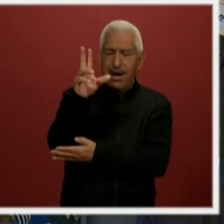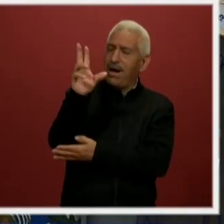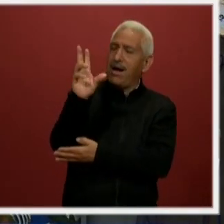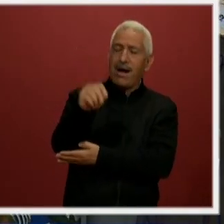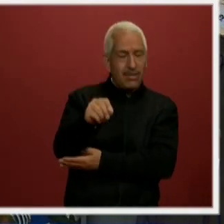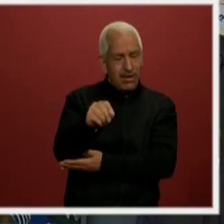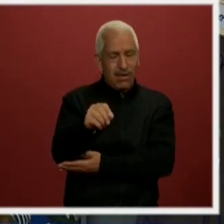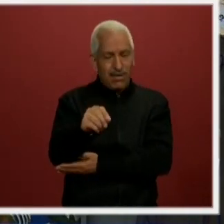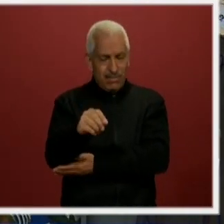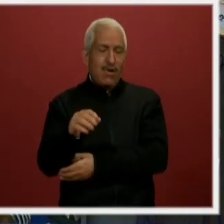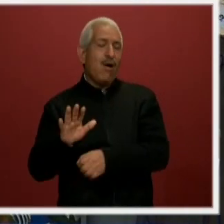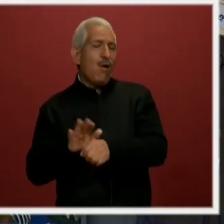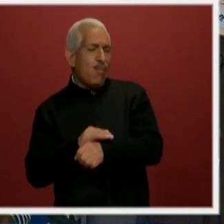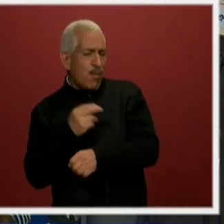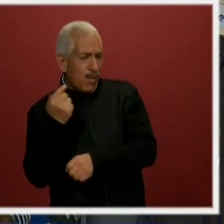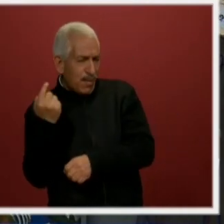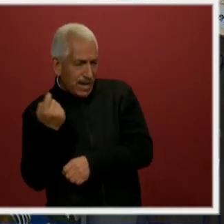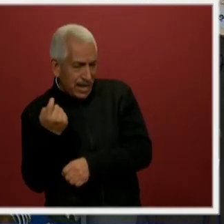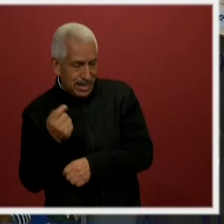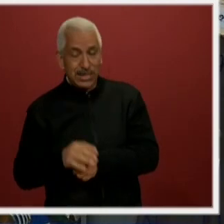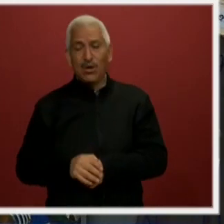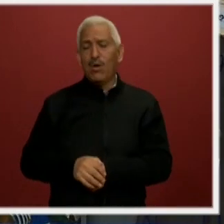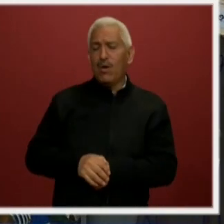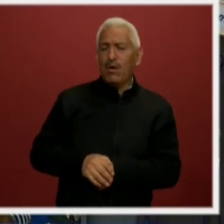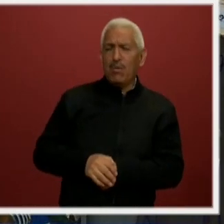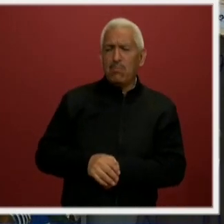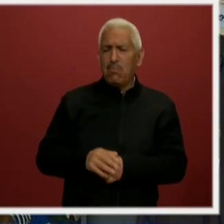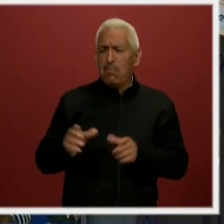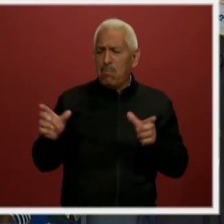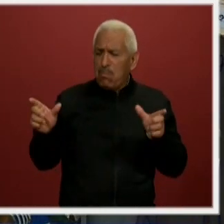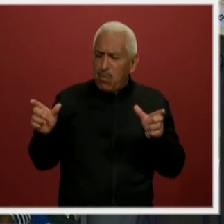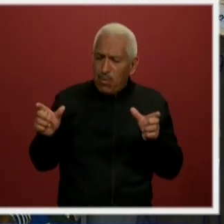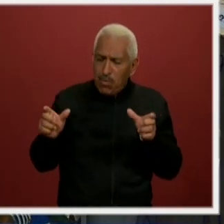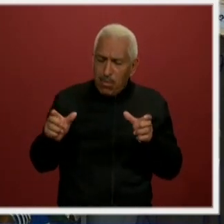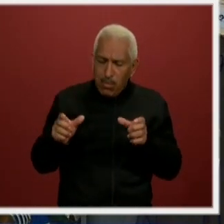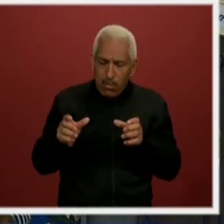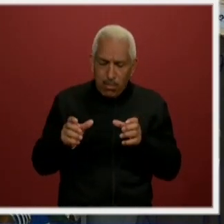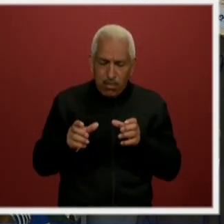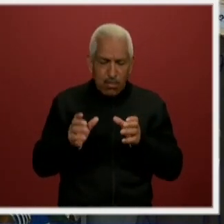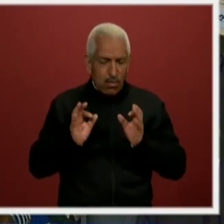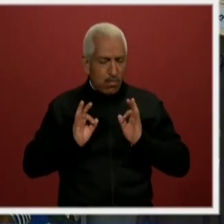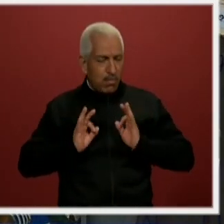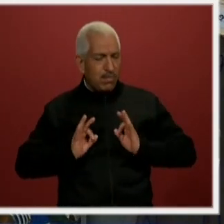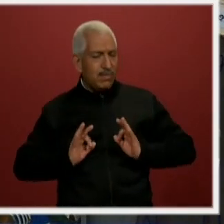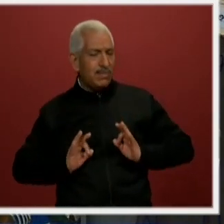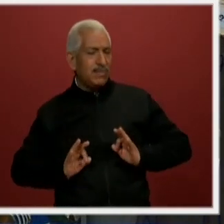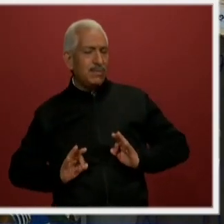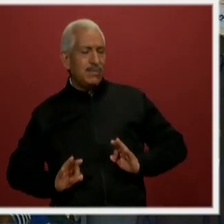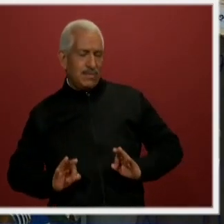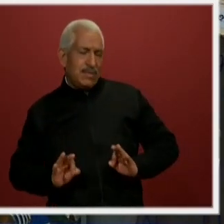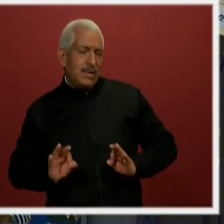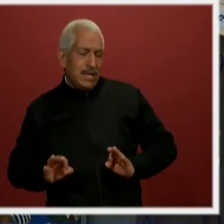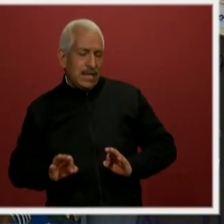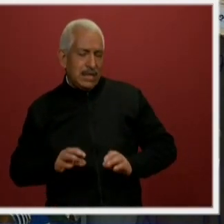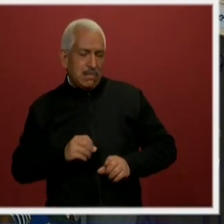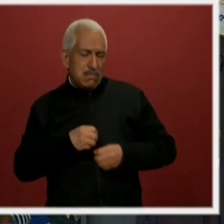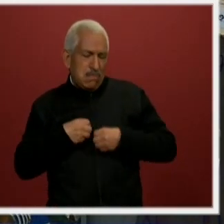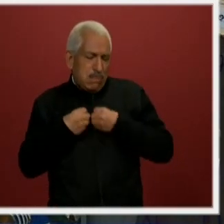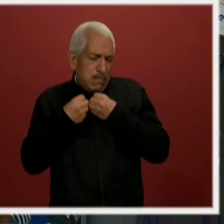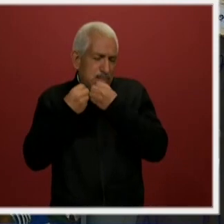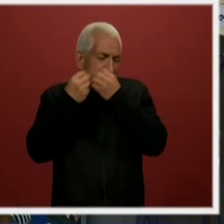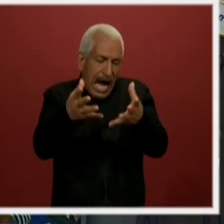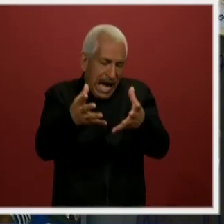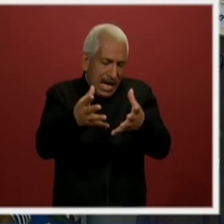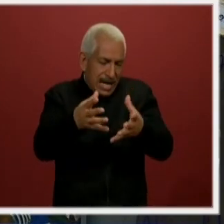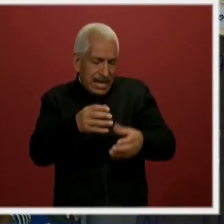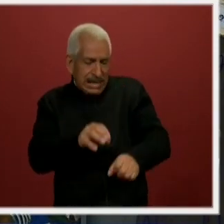eso que necesitamos desinflar nos un poquito para sacar un poquito de esas emociones que